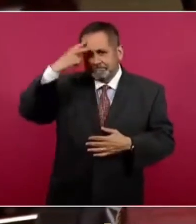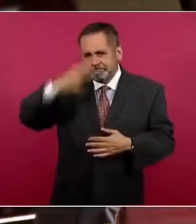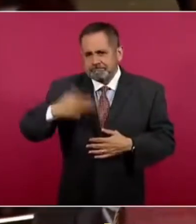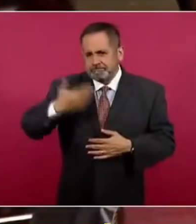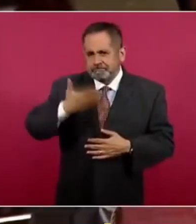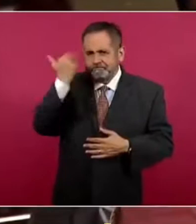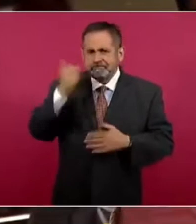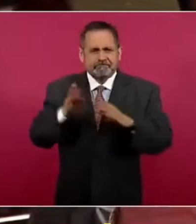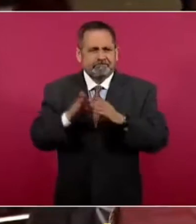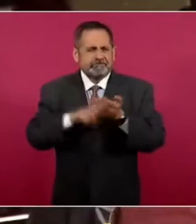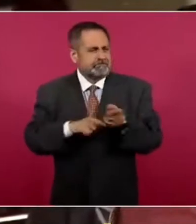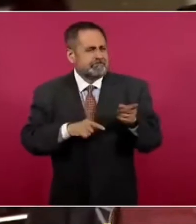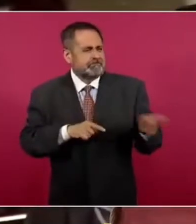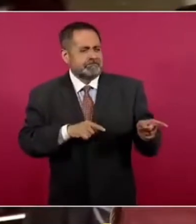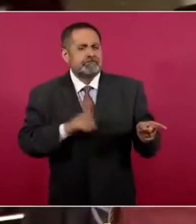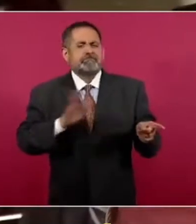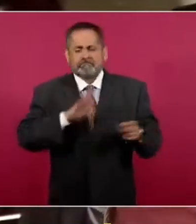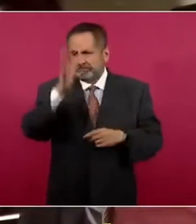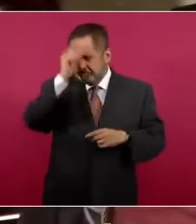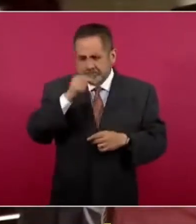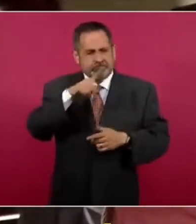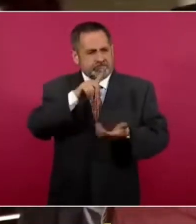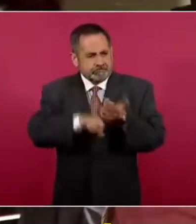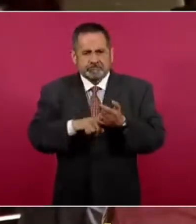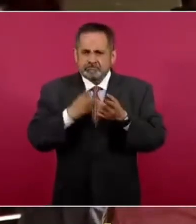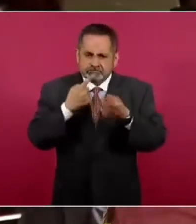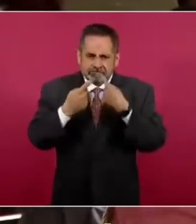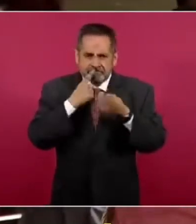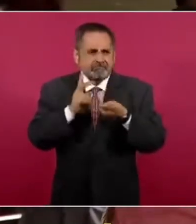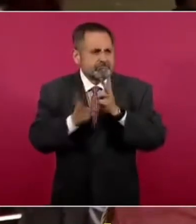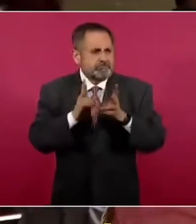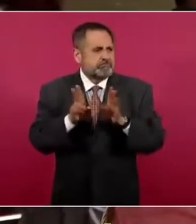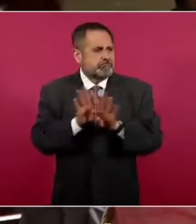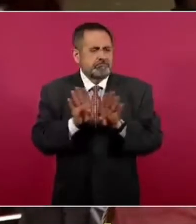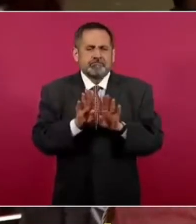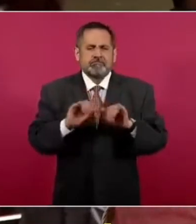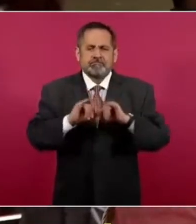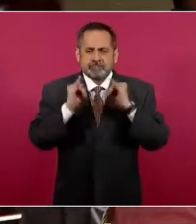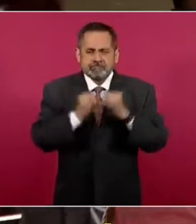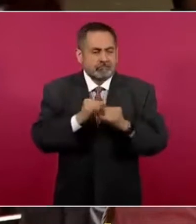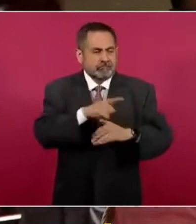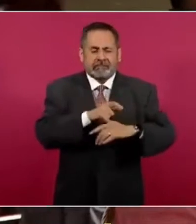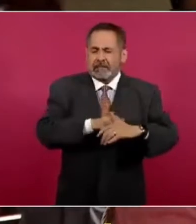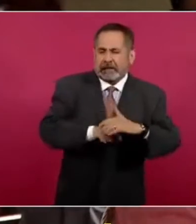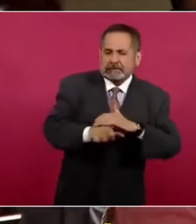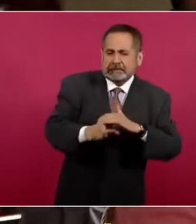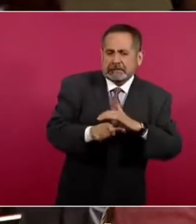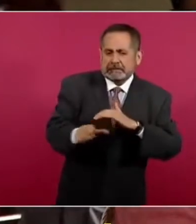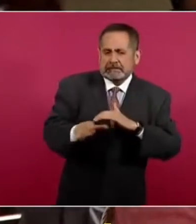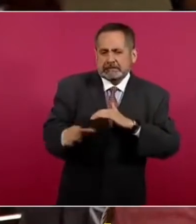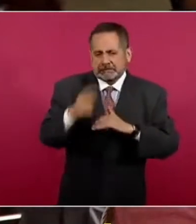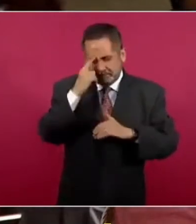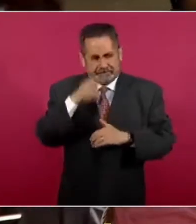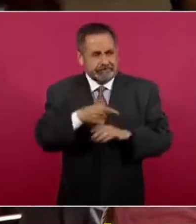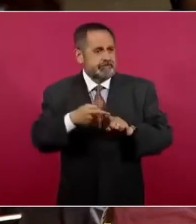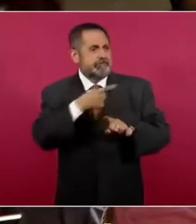cuáles son los acuerdos, cuáles son las pláticas, cada cuándo se reúnen, si ha habido sobornos en